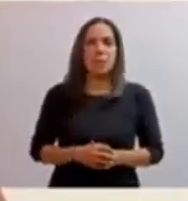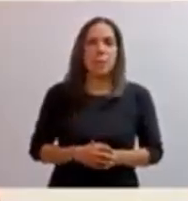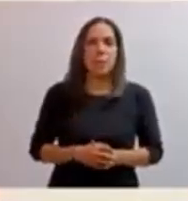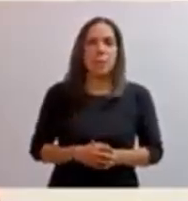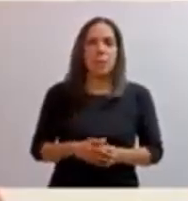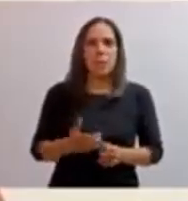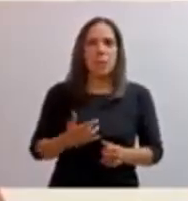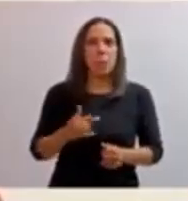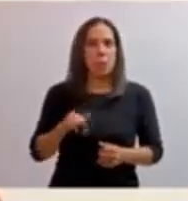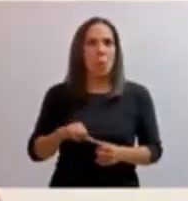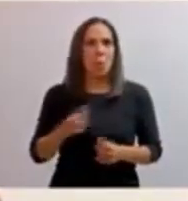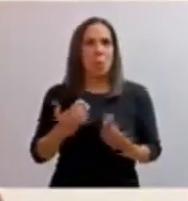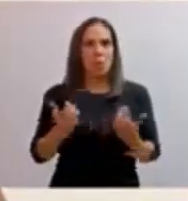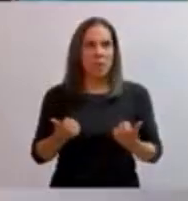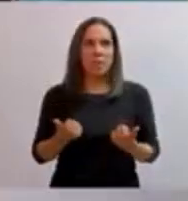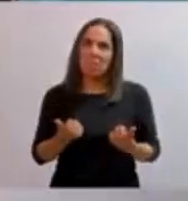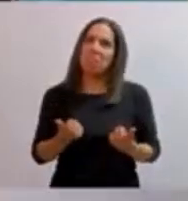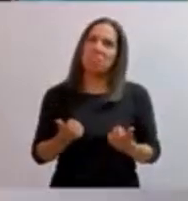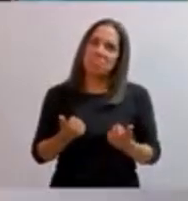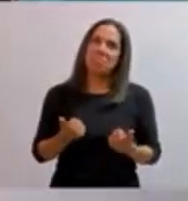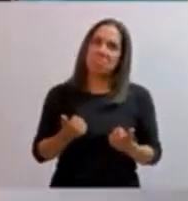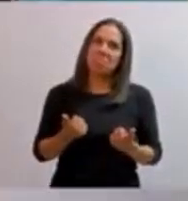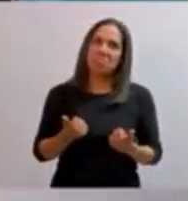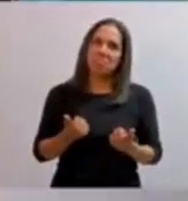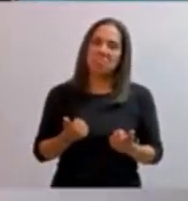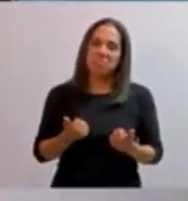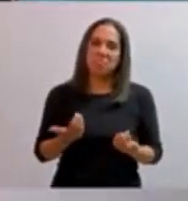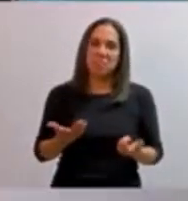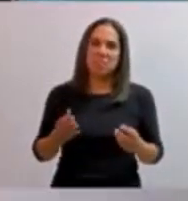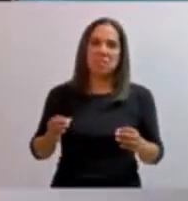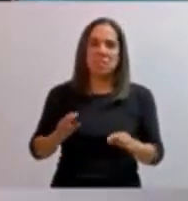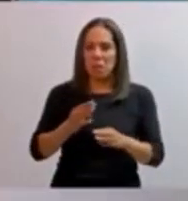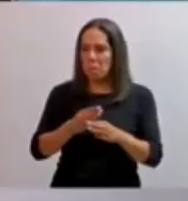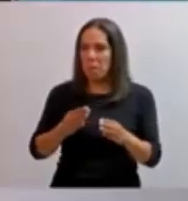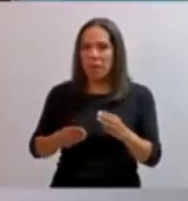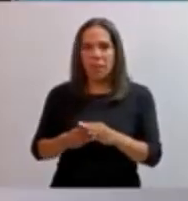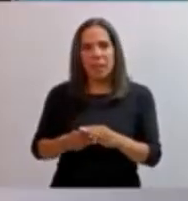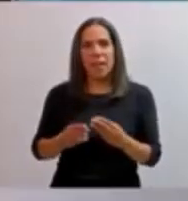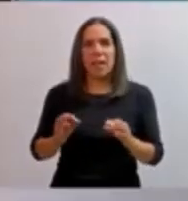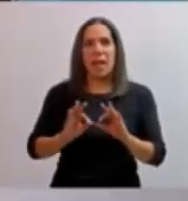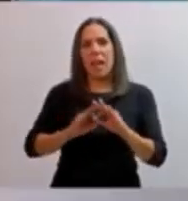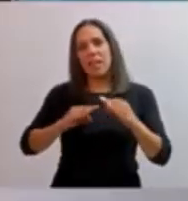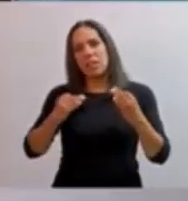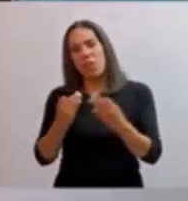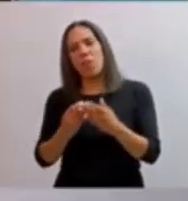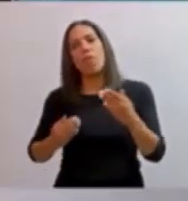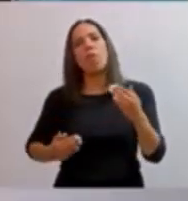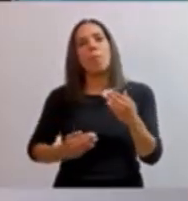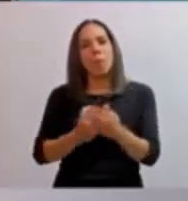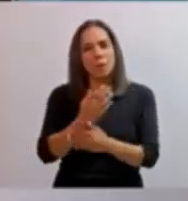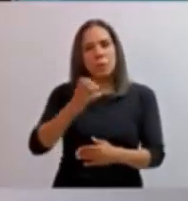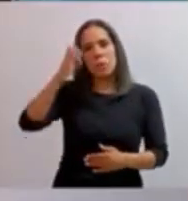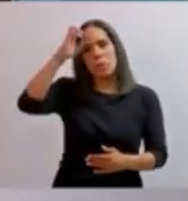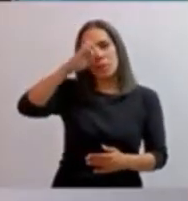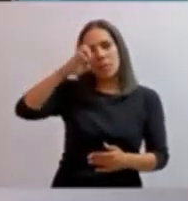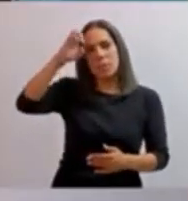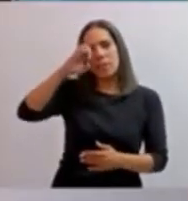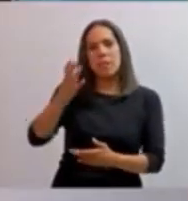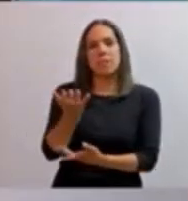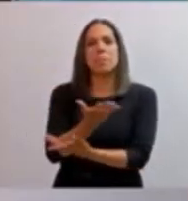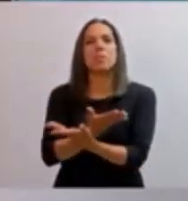me hizo implementar un instrumento para recopilar las impresiones de esa experiencia que se había vivido en